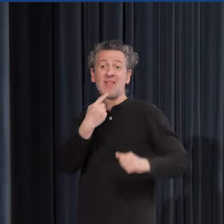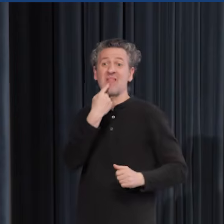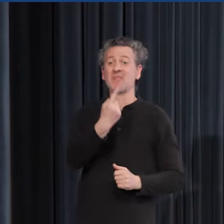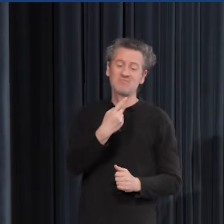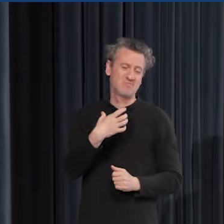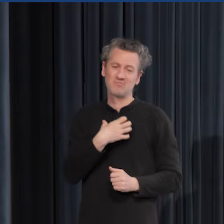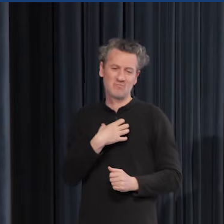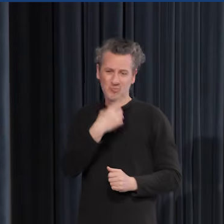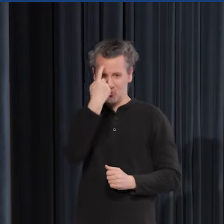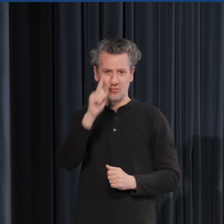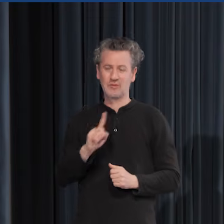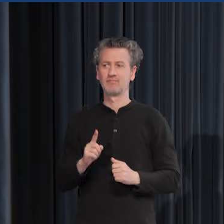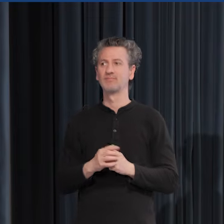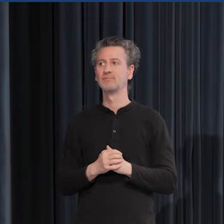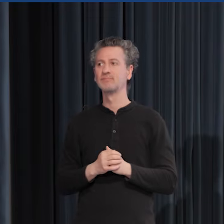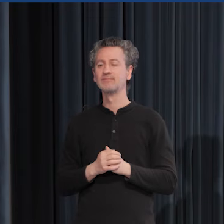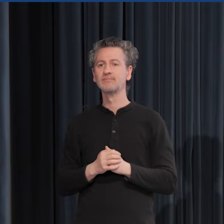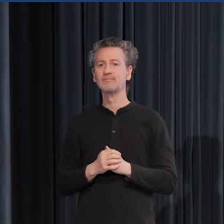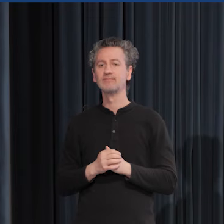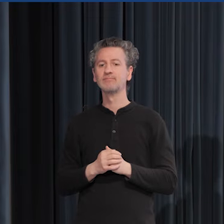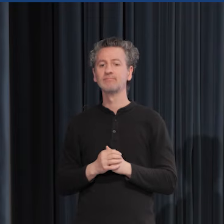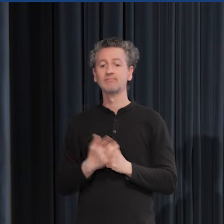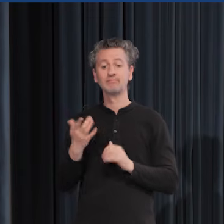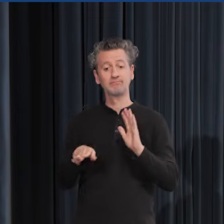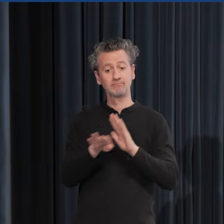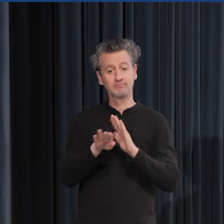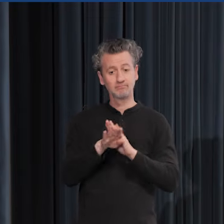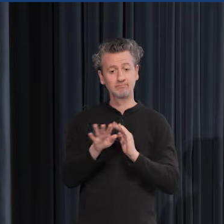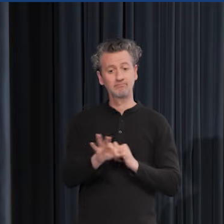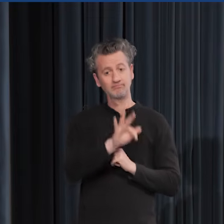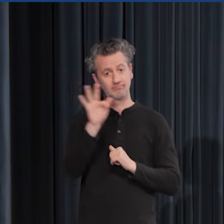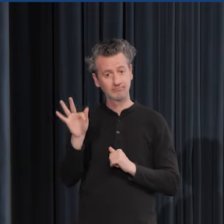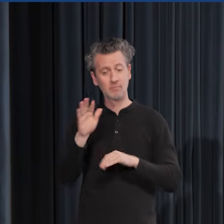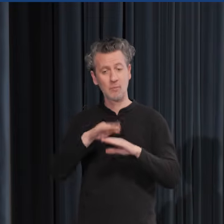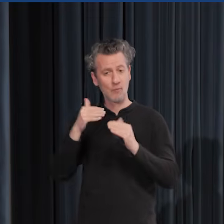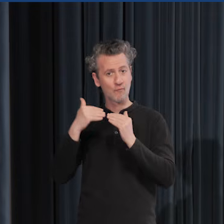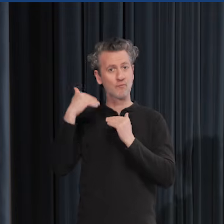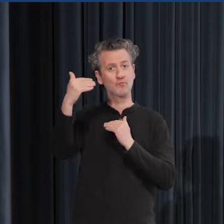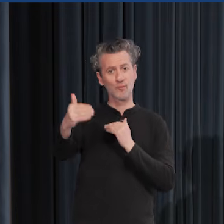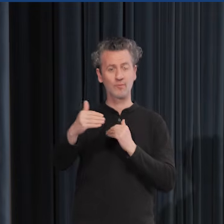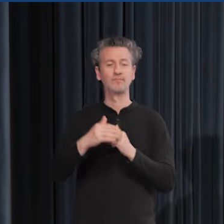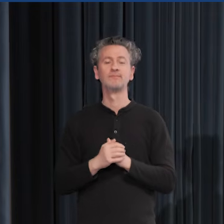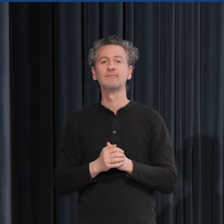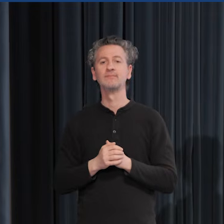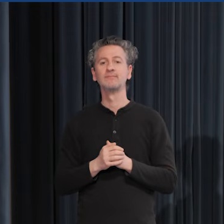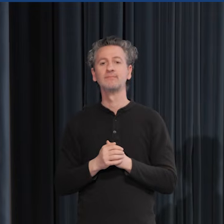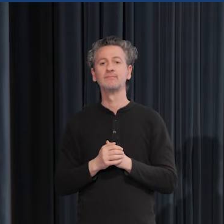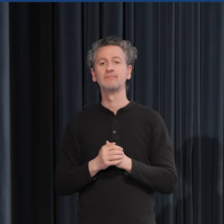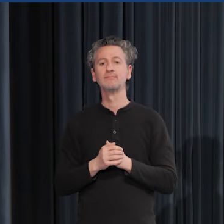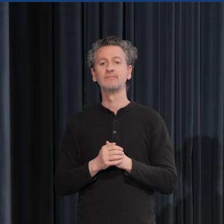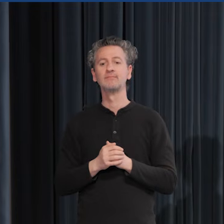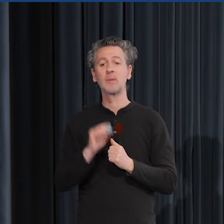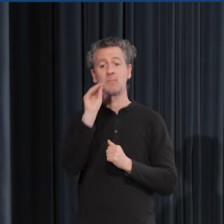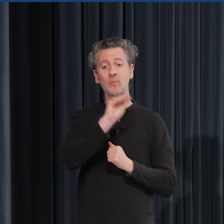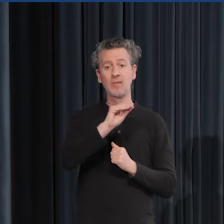sabría. Bueno, seguimos mirando al futuro y ahora vamos a preguntar